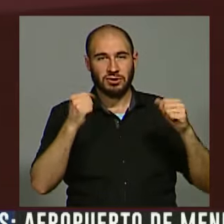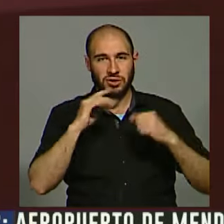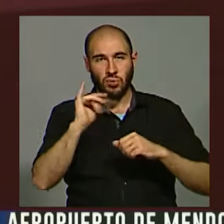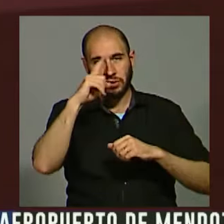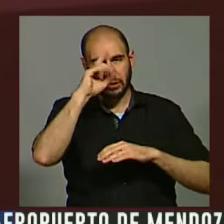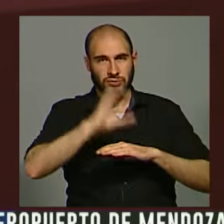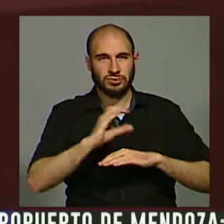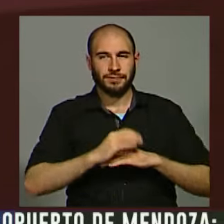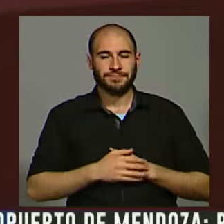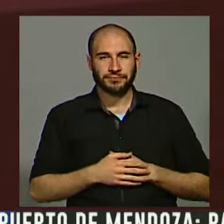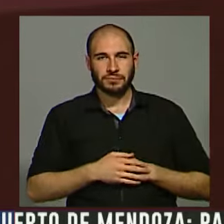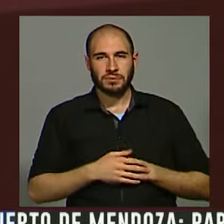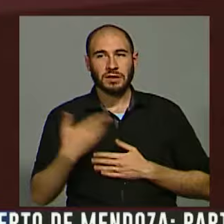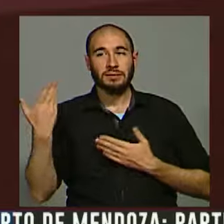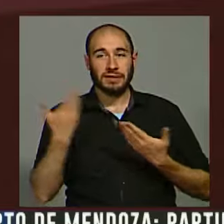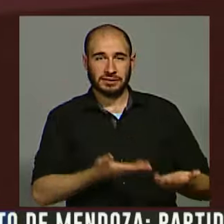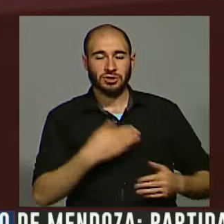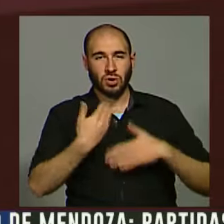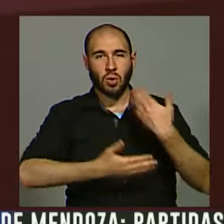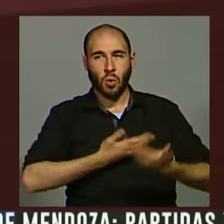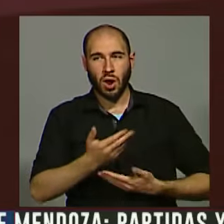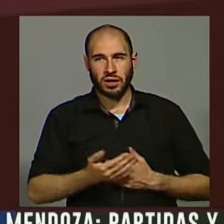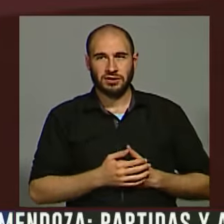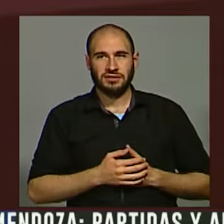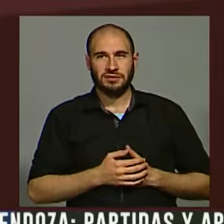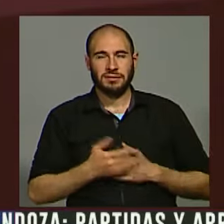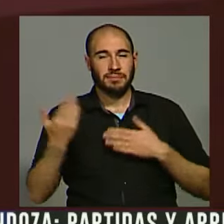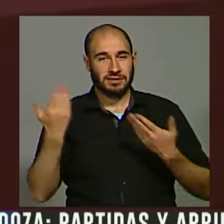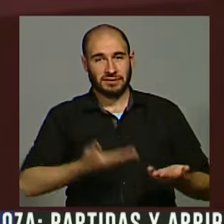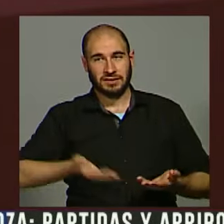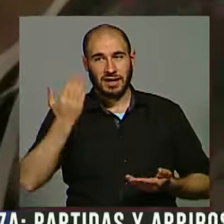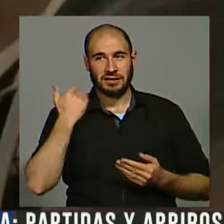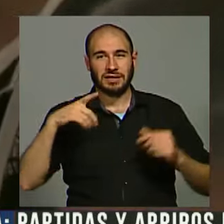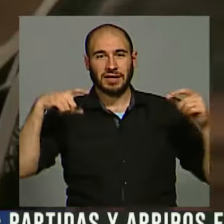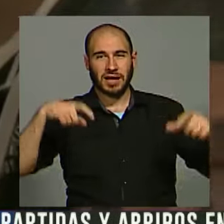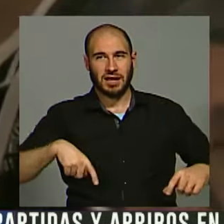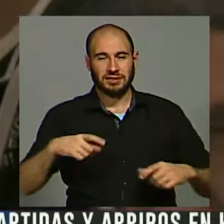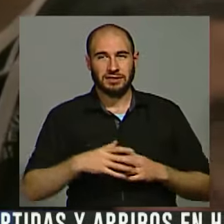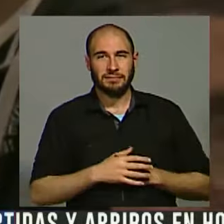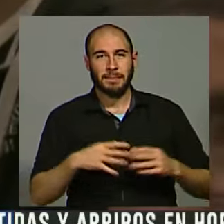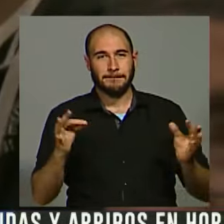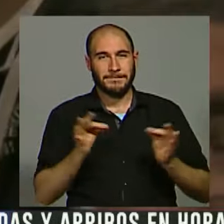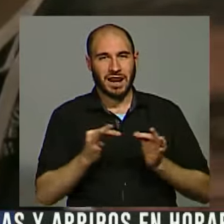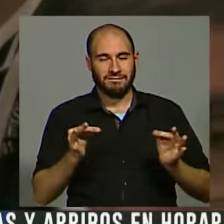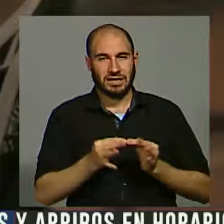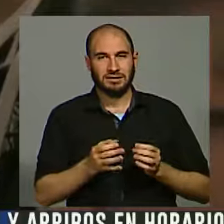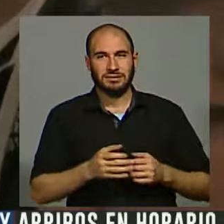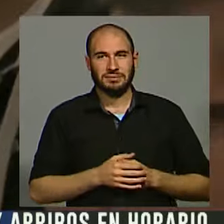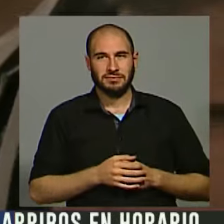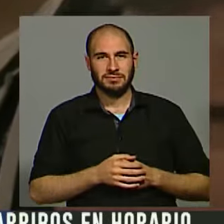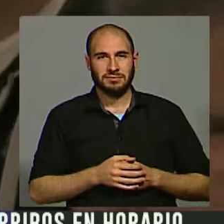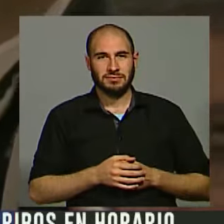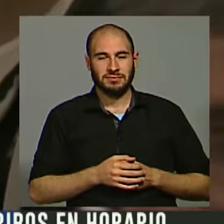UNCUYO. La presentación de los juegos se realizó en el Estadio Malvinas Argentinas con